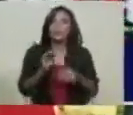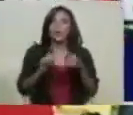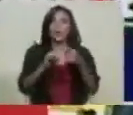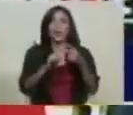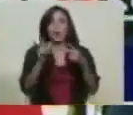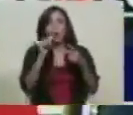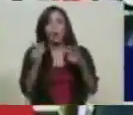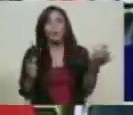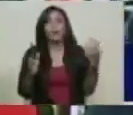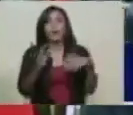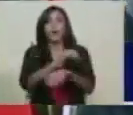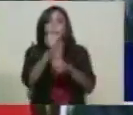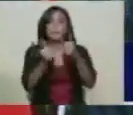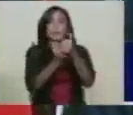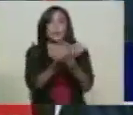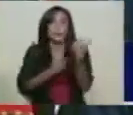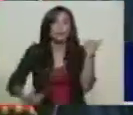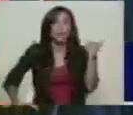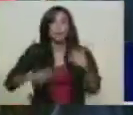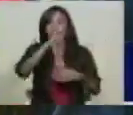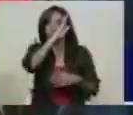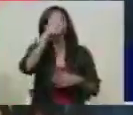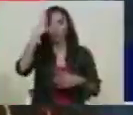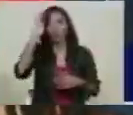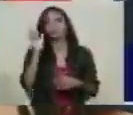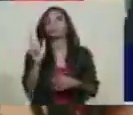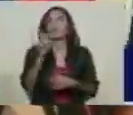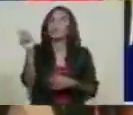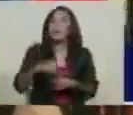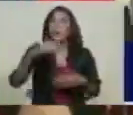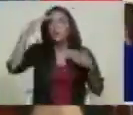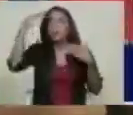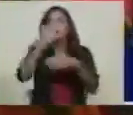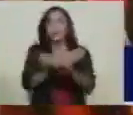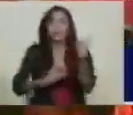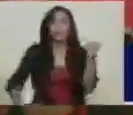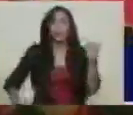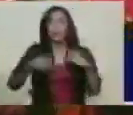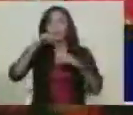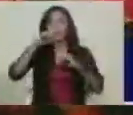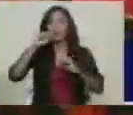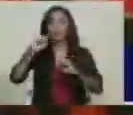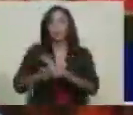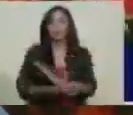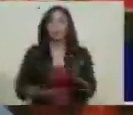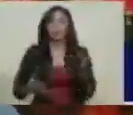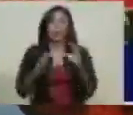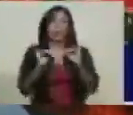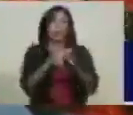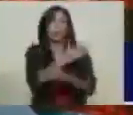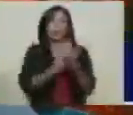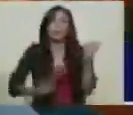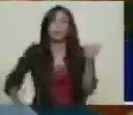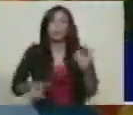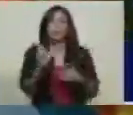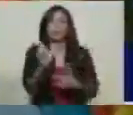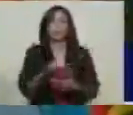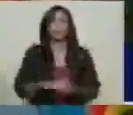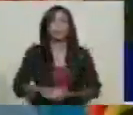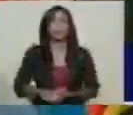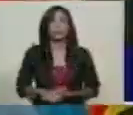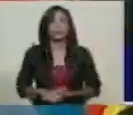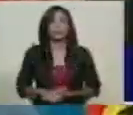primer vicepresidente, capitán Diosdado Cabello, y a usted, presidente del Partido Socialista Unido de Venezuela.